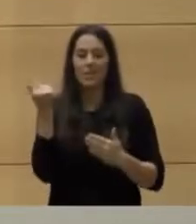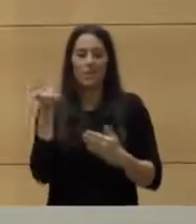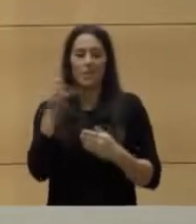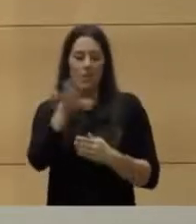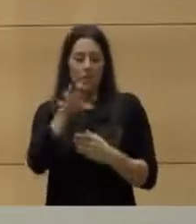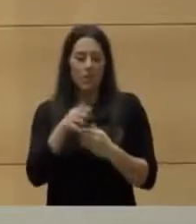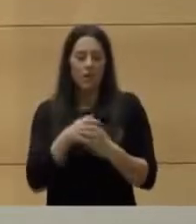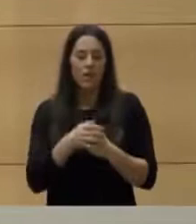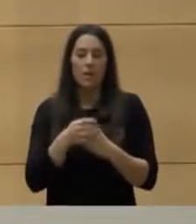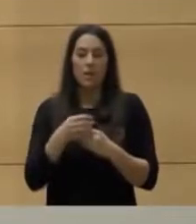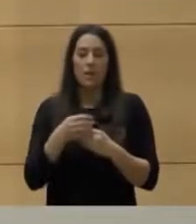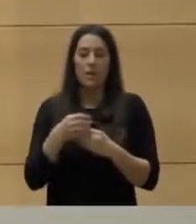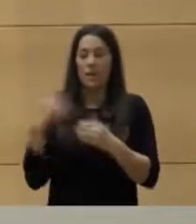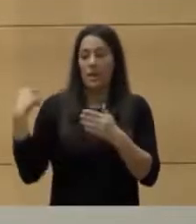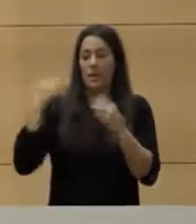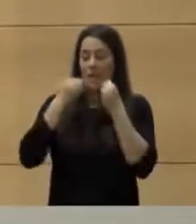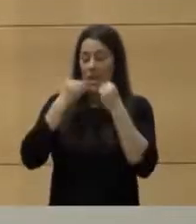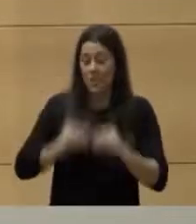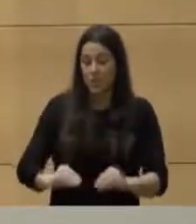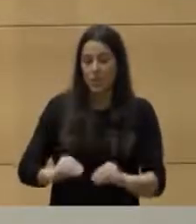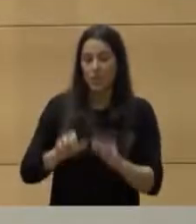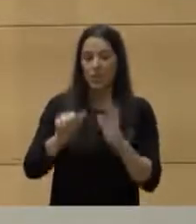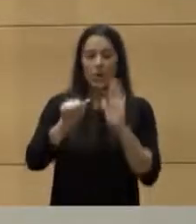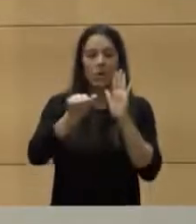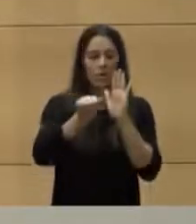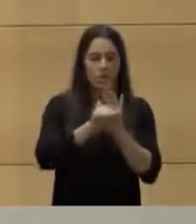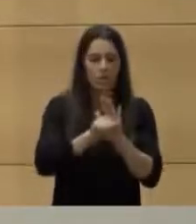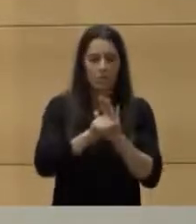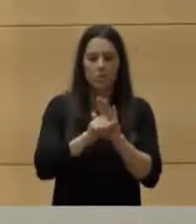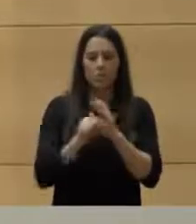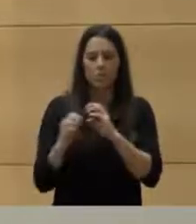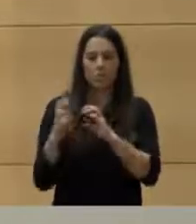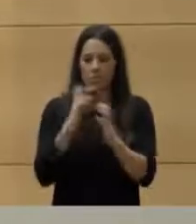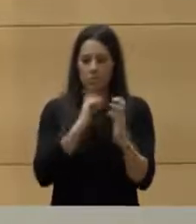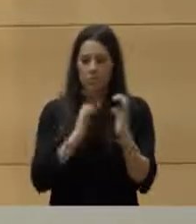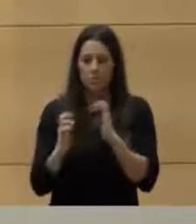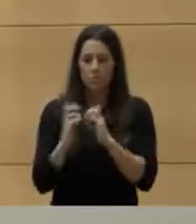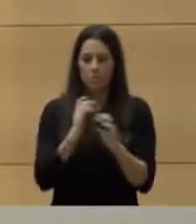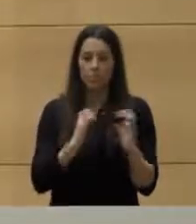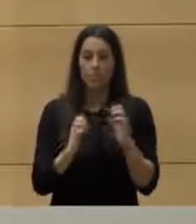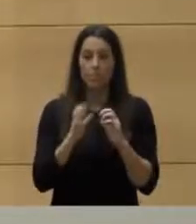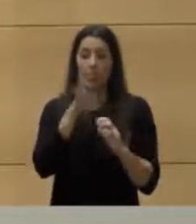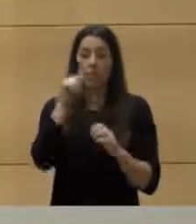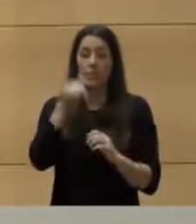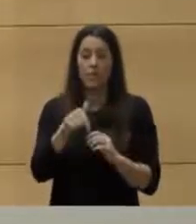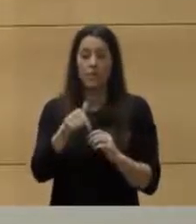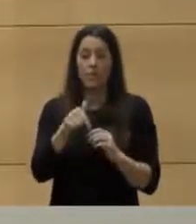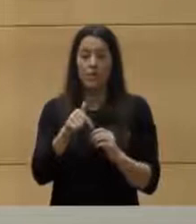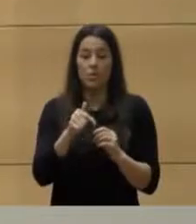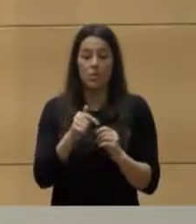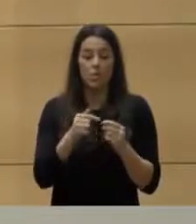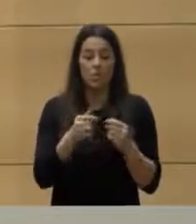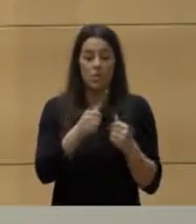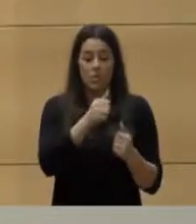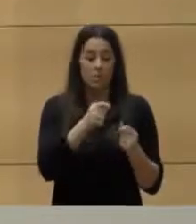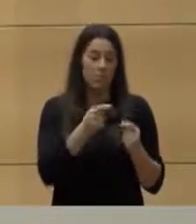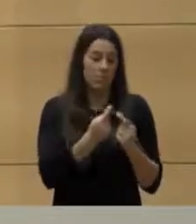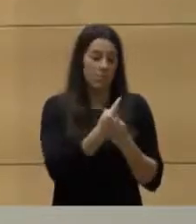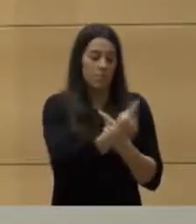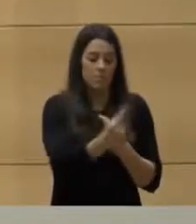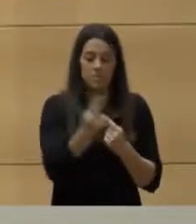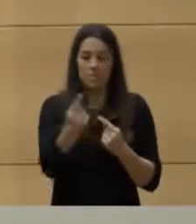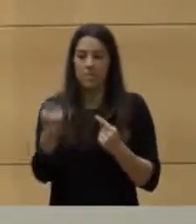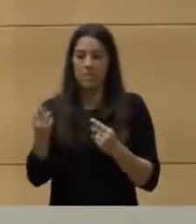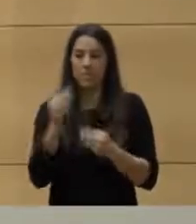históricas, desde artículos, nos lleva a la nada. Porque esto, en seco, no tiene arreglo. No